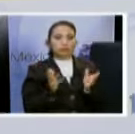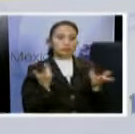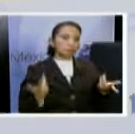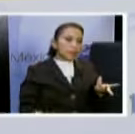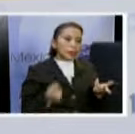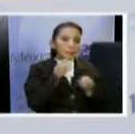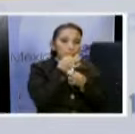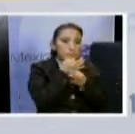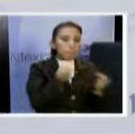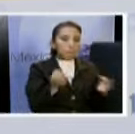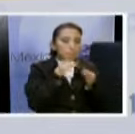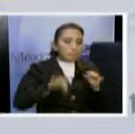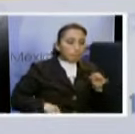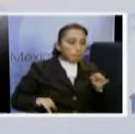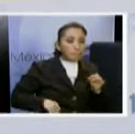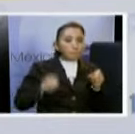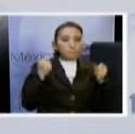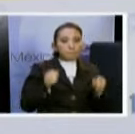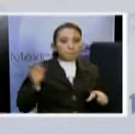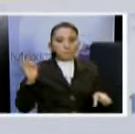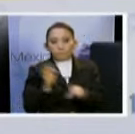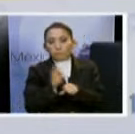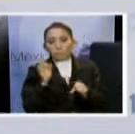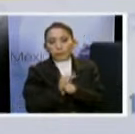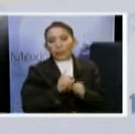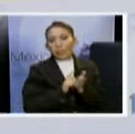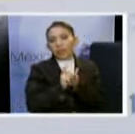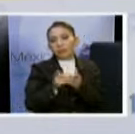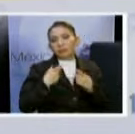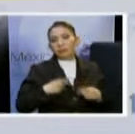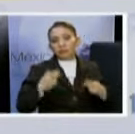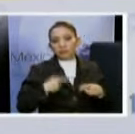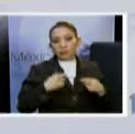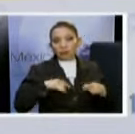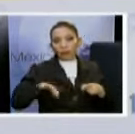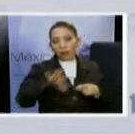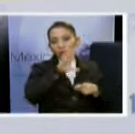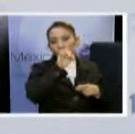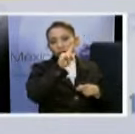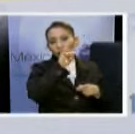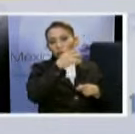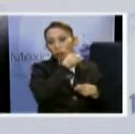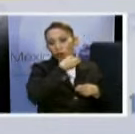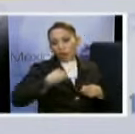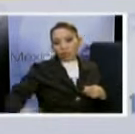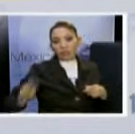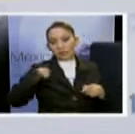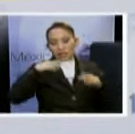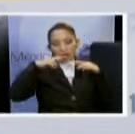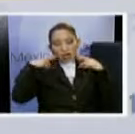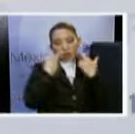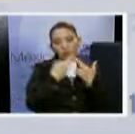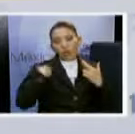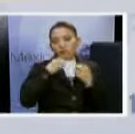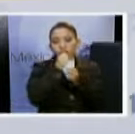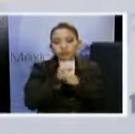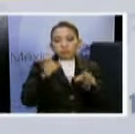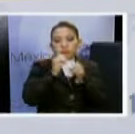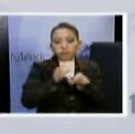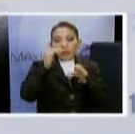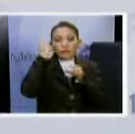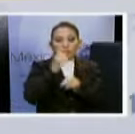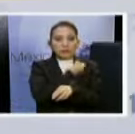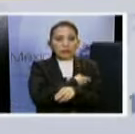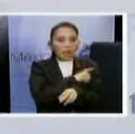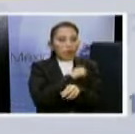de promover los intereses y garantizar la protección de derechos de los trabajadores, los consulados organizan también sesiones informativas sobre